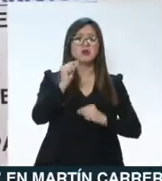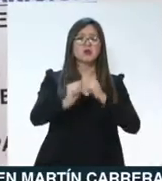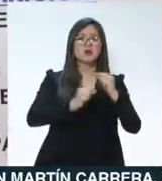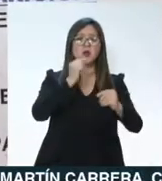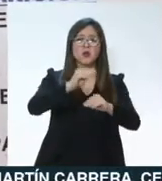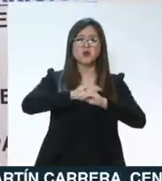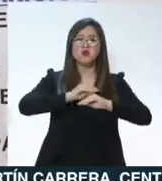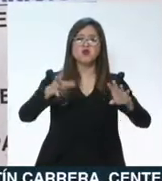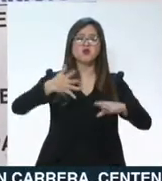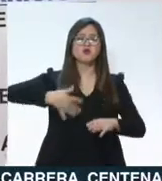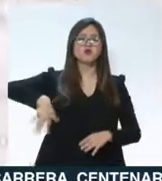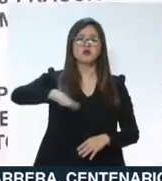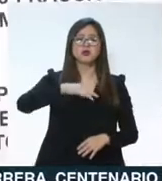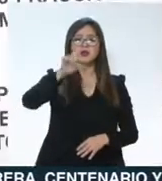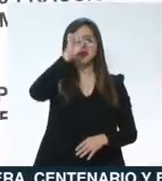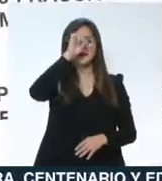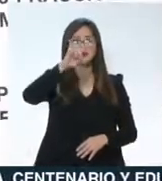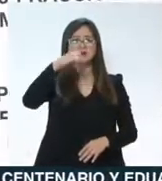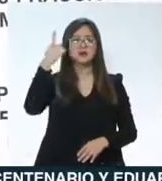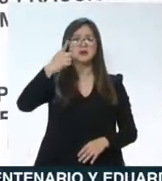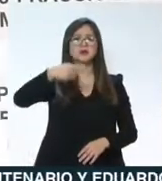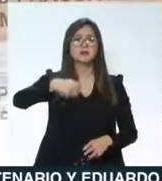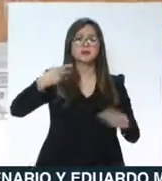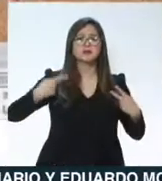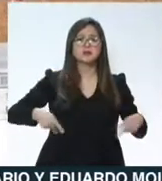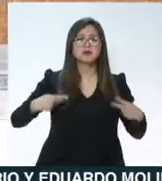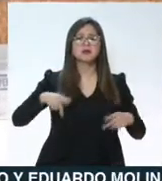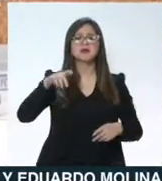para facilitar la localización de aquellos que